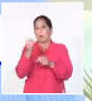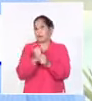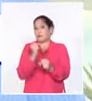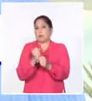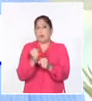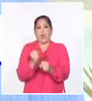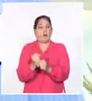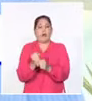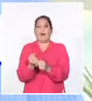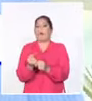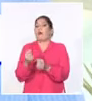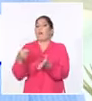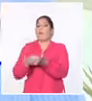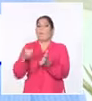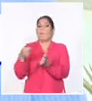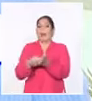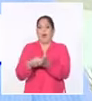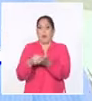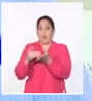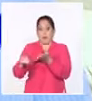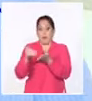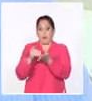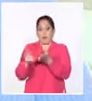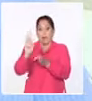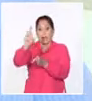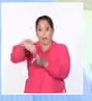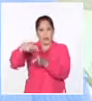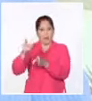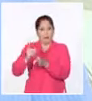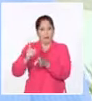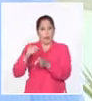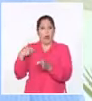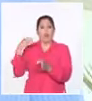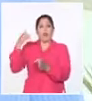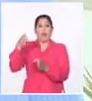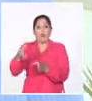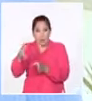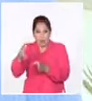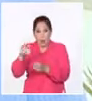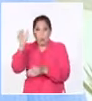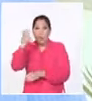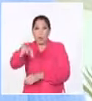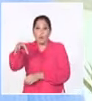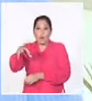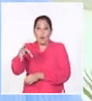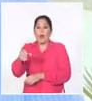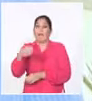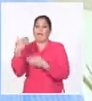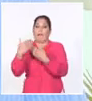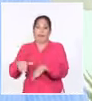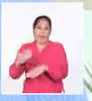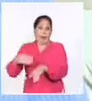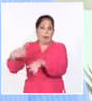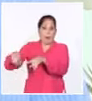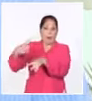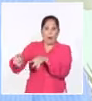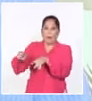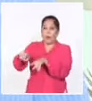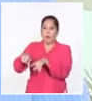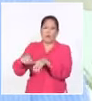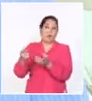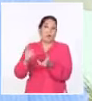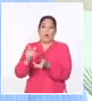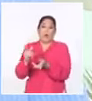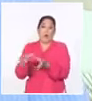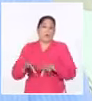quieren recibir el pago de la dieta en por tarjeta magnética, porque cuando van a recibir por la carretera o en algunas instalaciones estatales o no